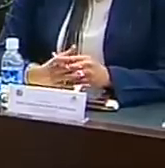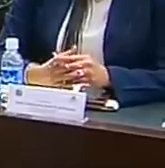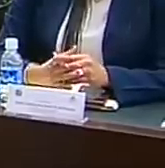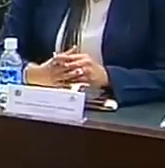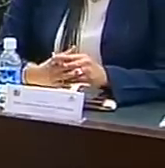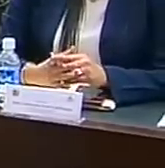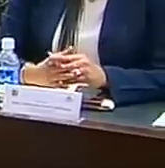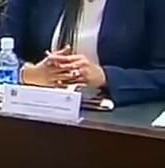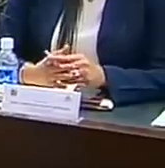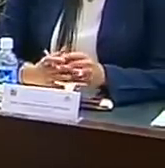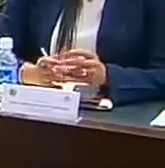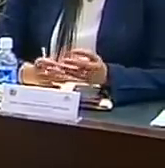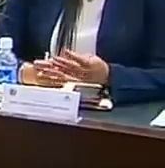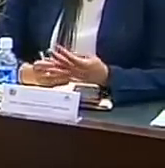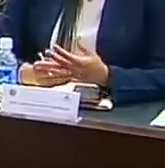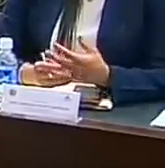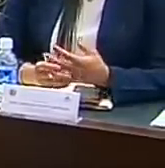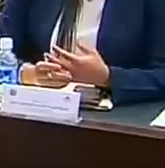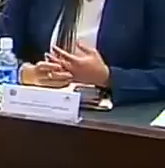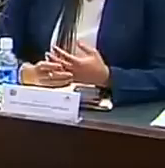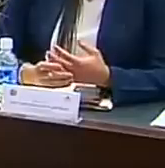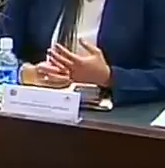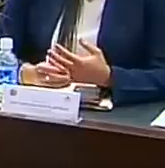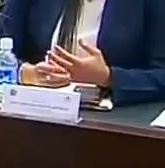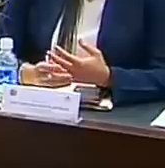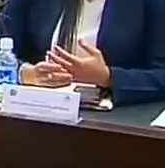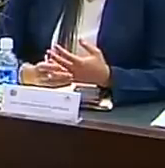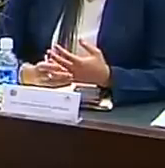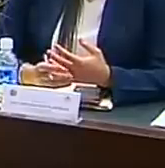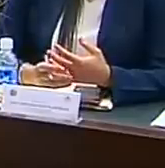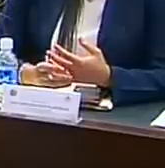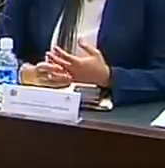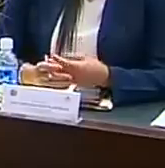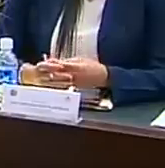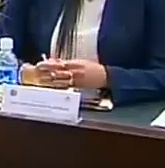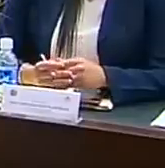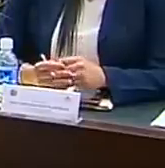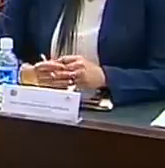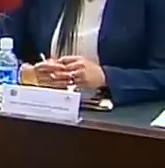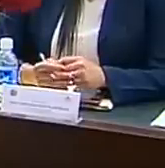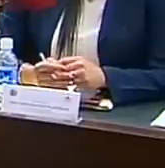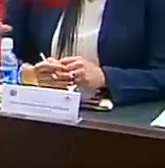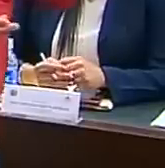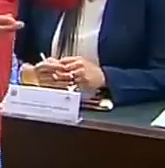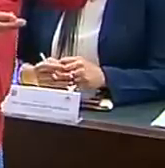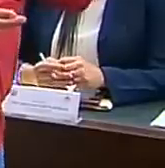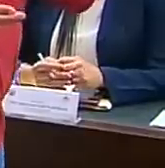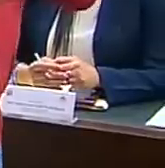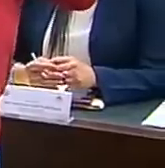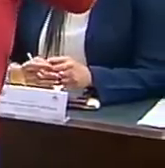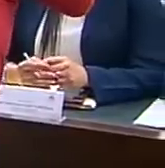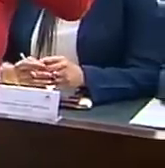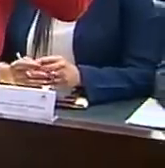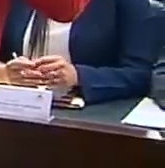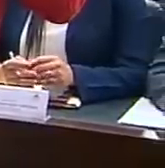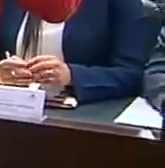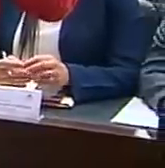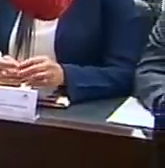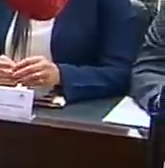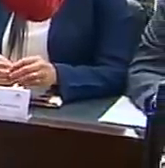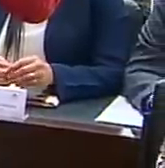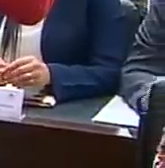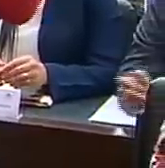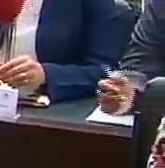hoy. Los contrastes. Yo hoy quiero hablarles de un contraste. Cuando tenemos aquí